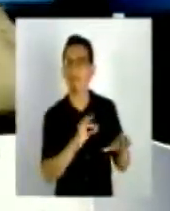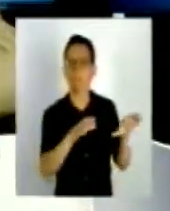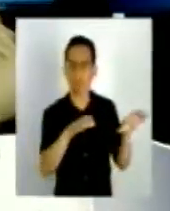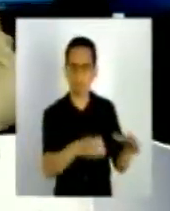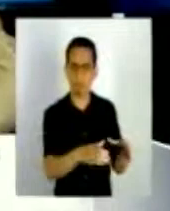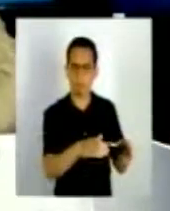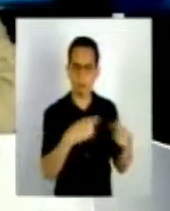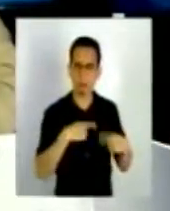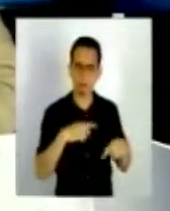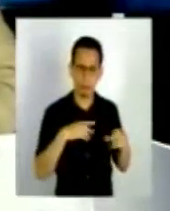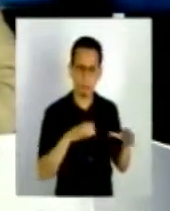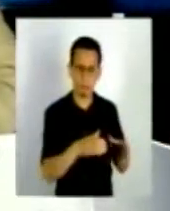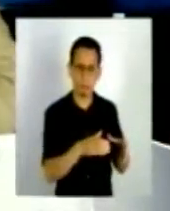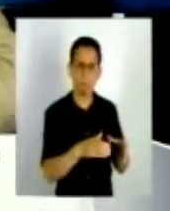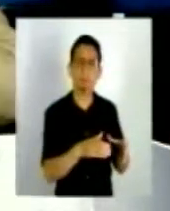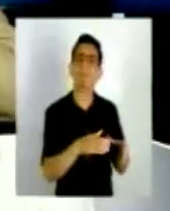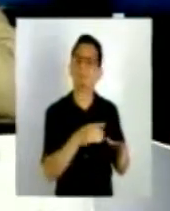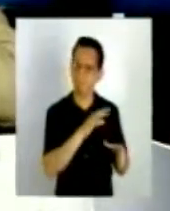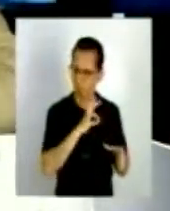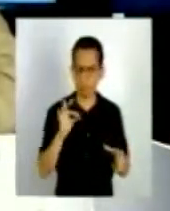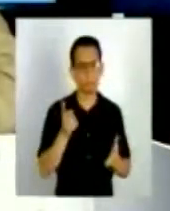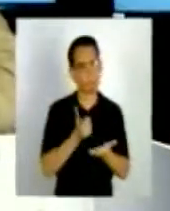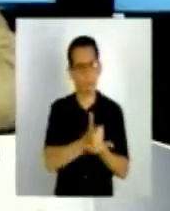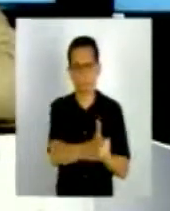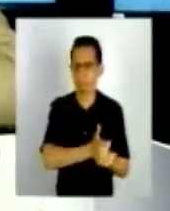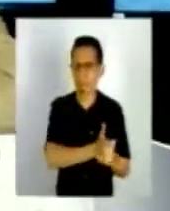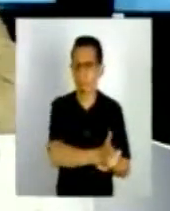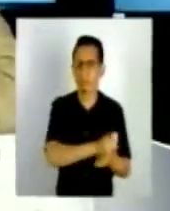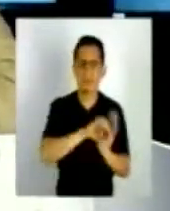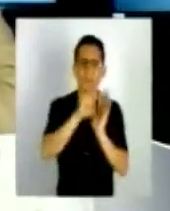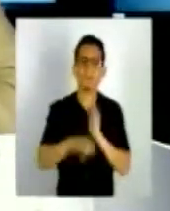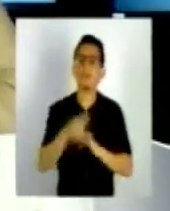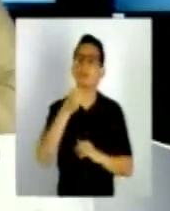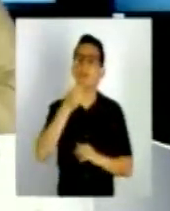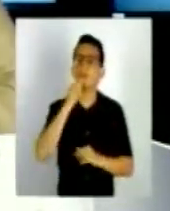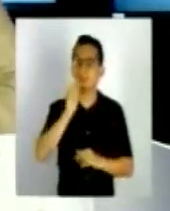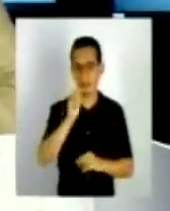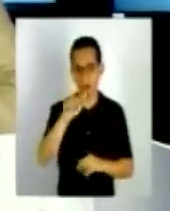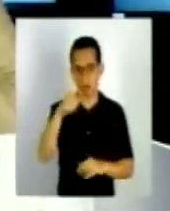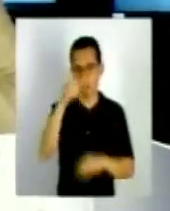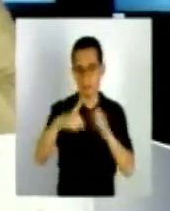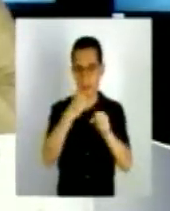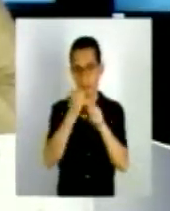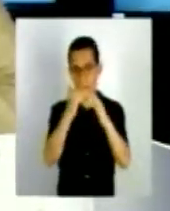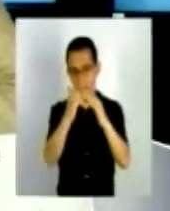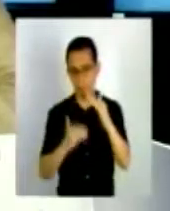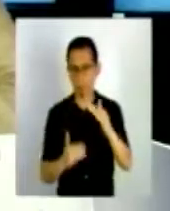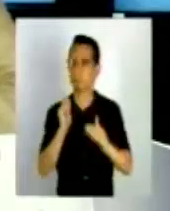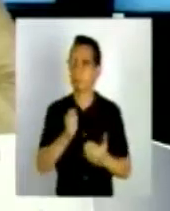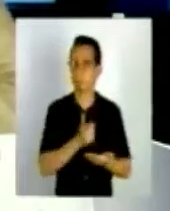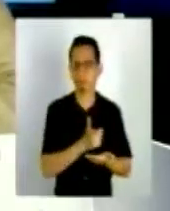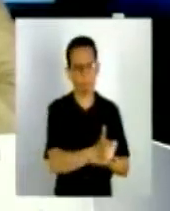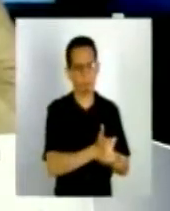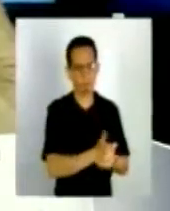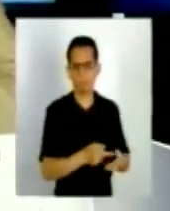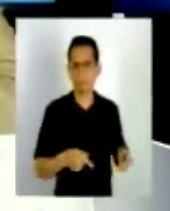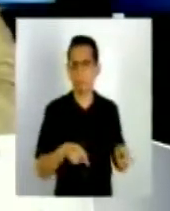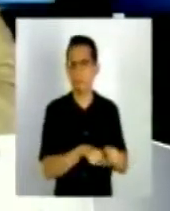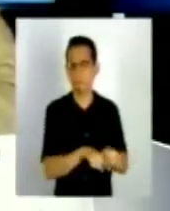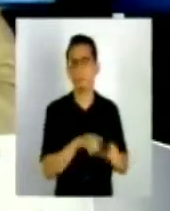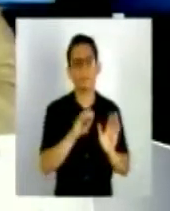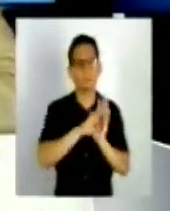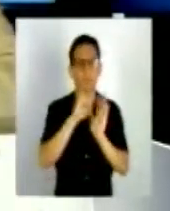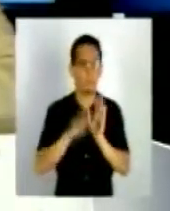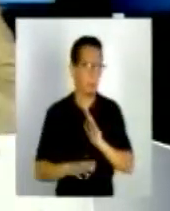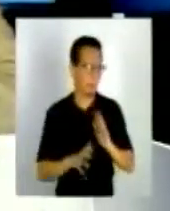becas, a través de subsidio al transporte, y a los niños menores de 12 años. Esta renta fundamental implica